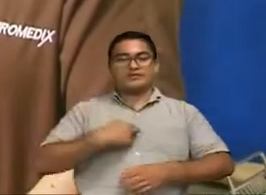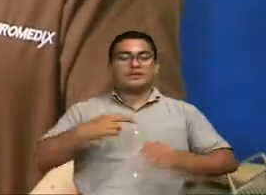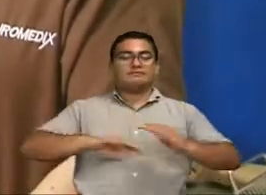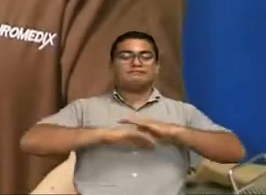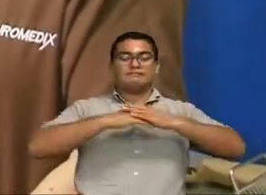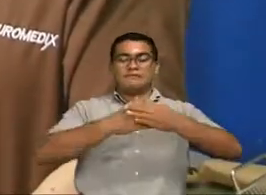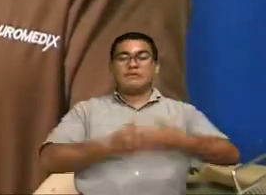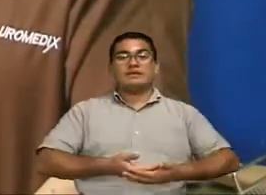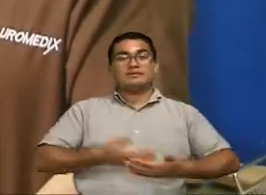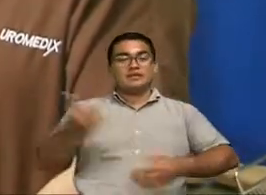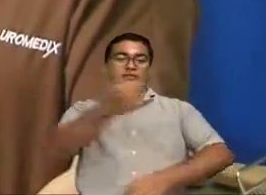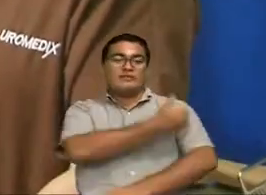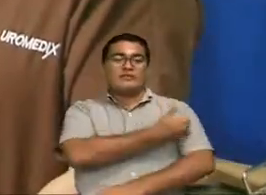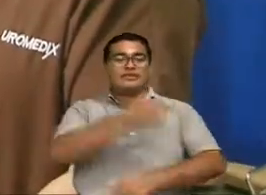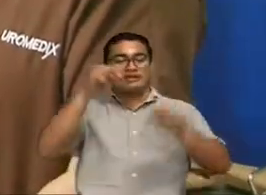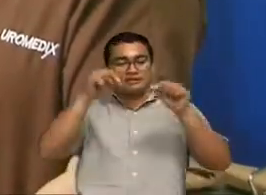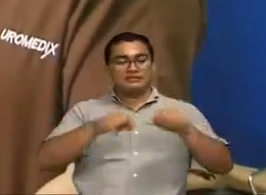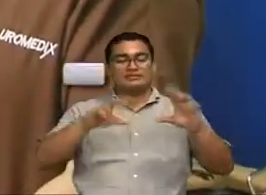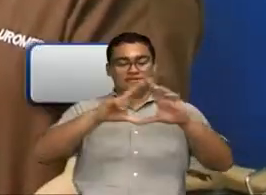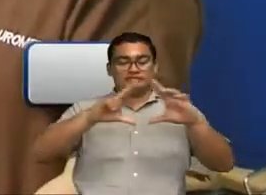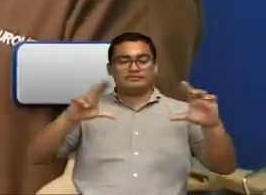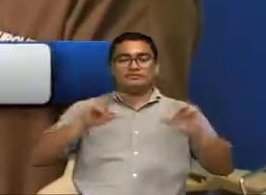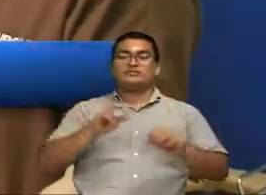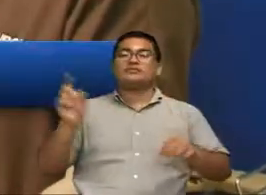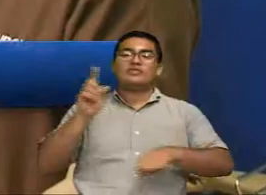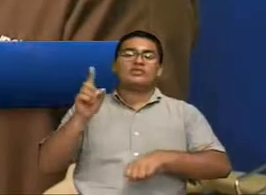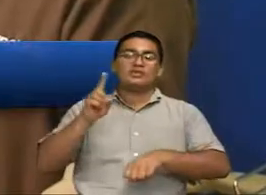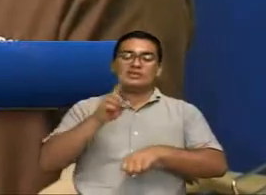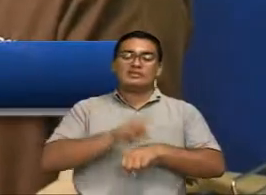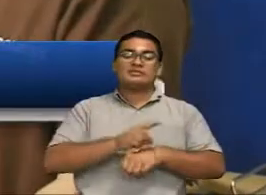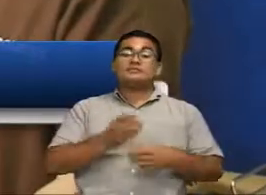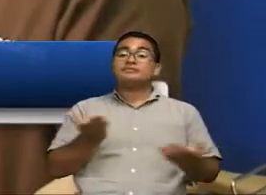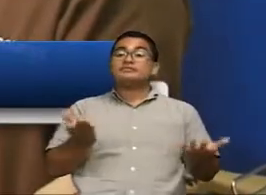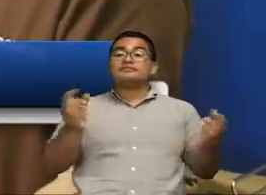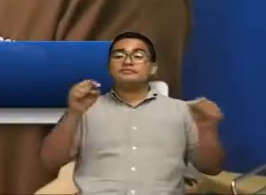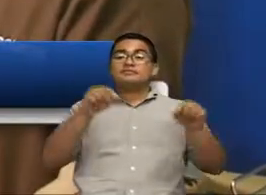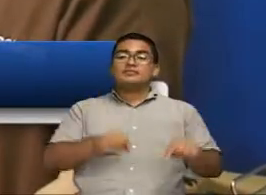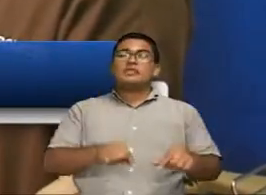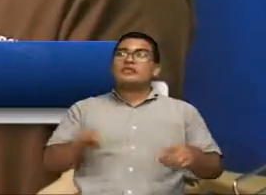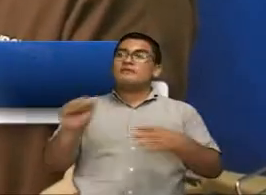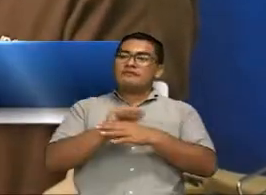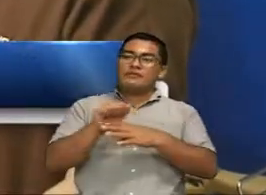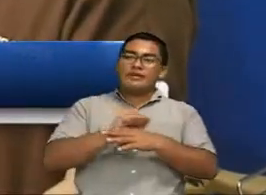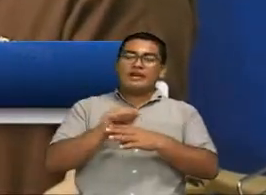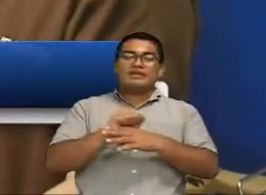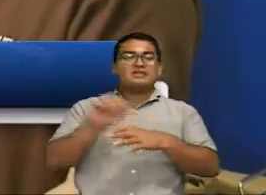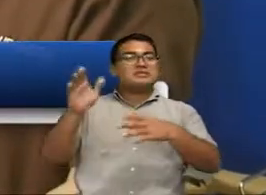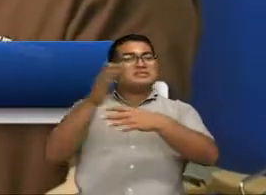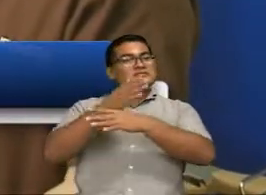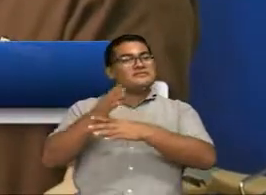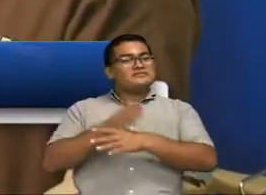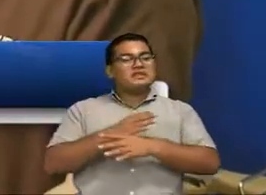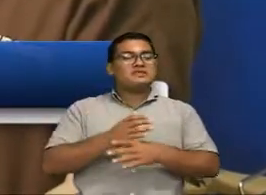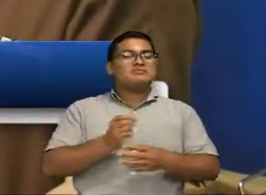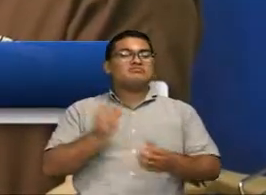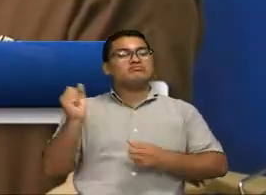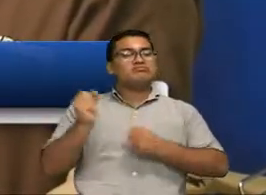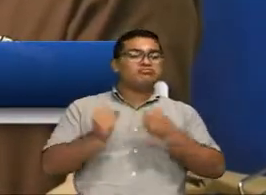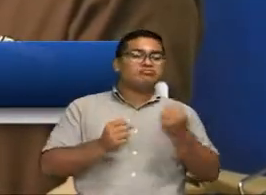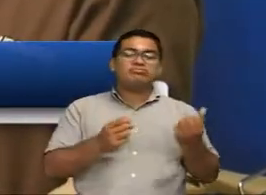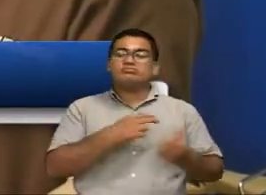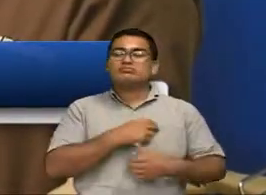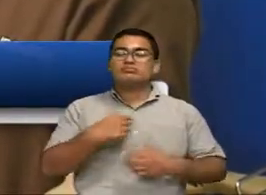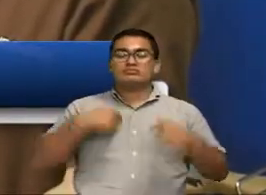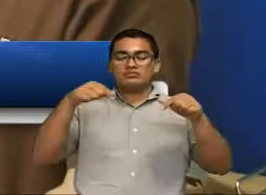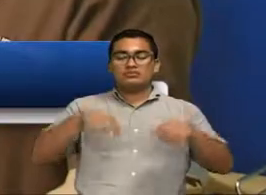salud del país. Doctora, estamos ahora, vamos a realizar otro tipo de posición que ustedes practican aquí